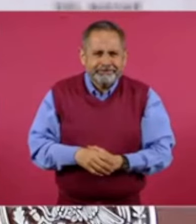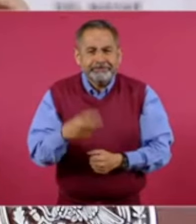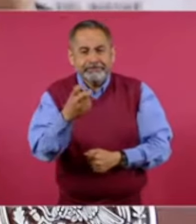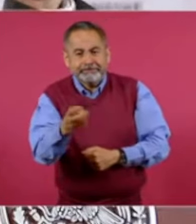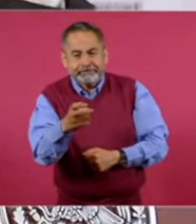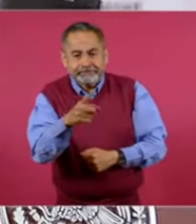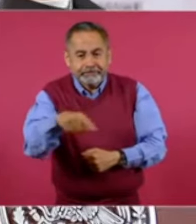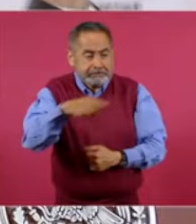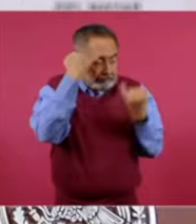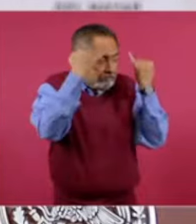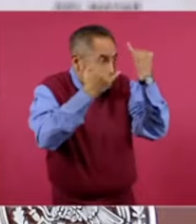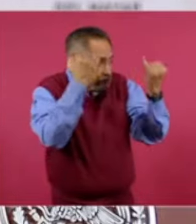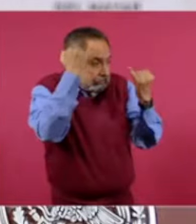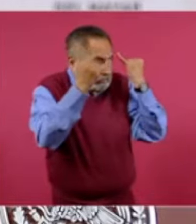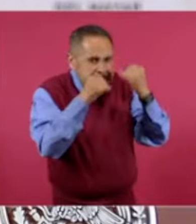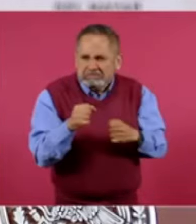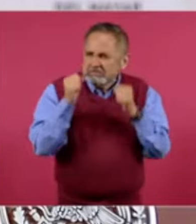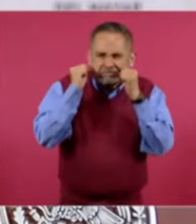piensan, imaginan,